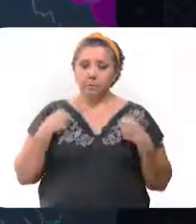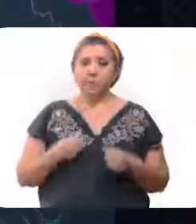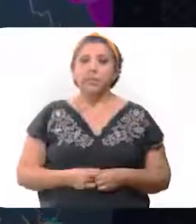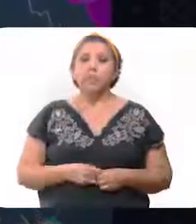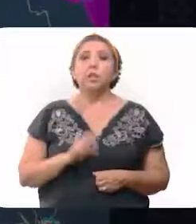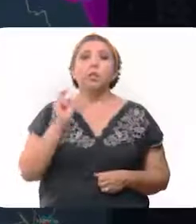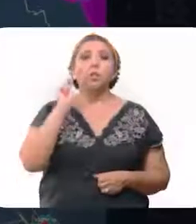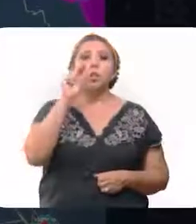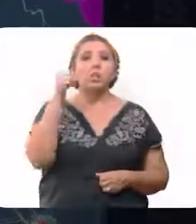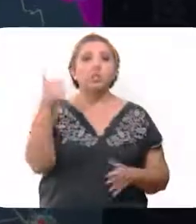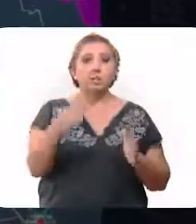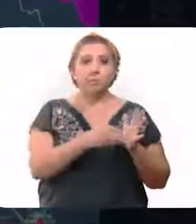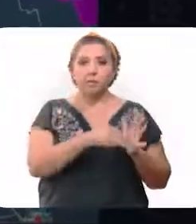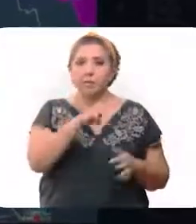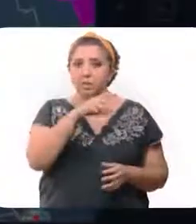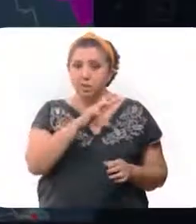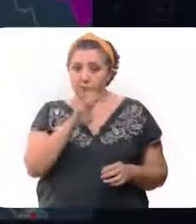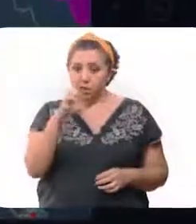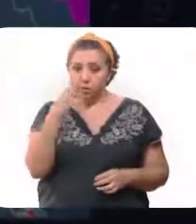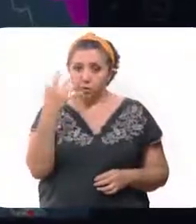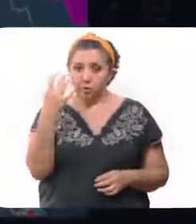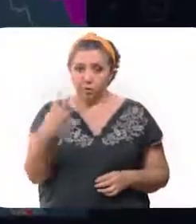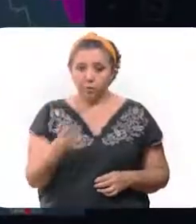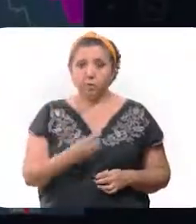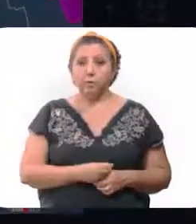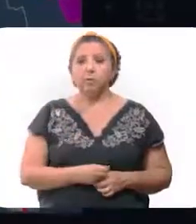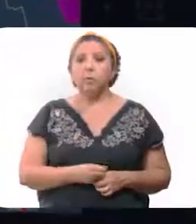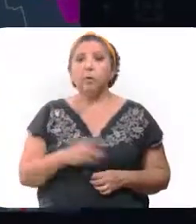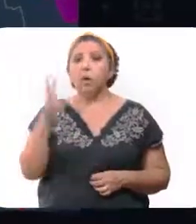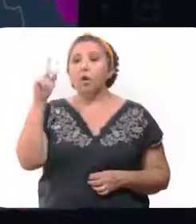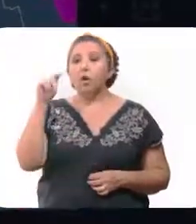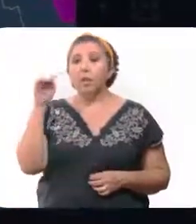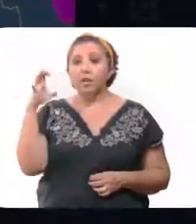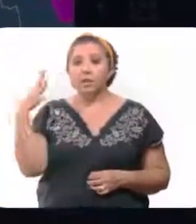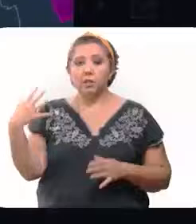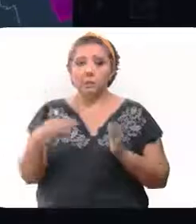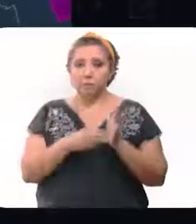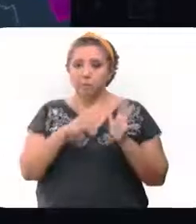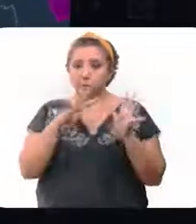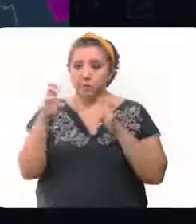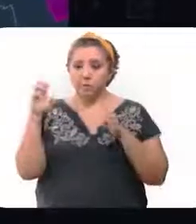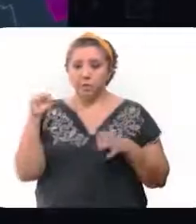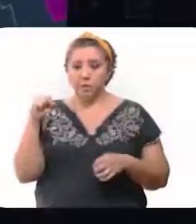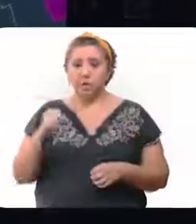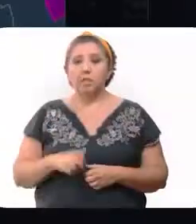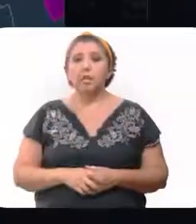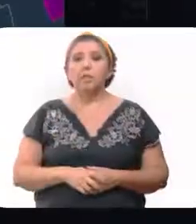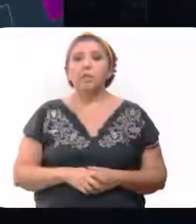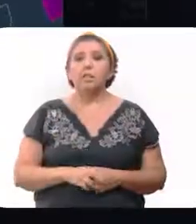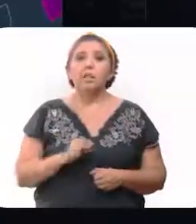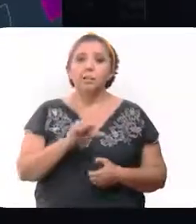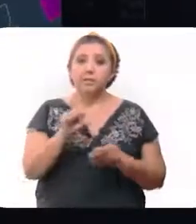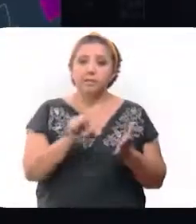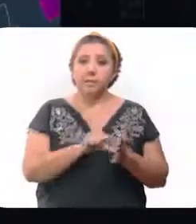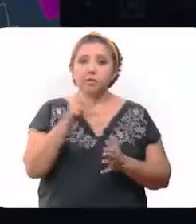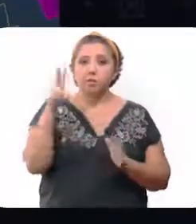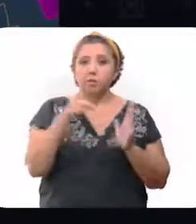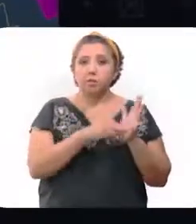en la zona norte 6.354, en la zona oriente 5.960, en la zona